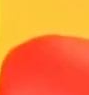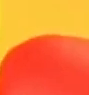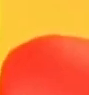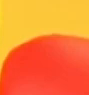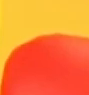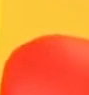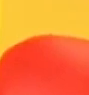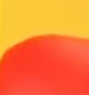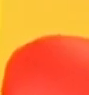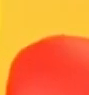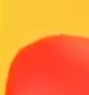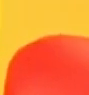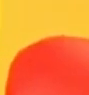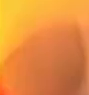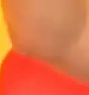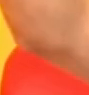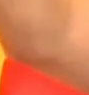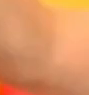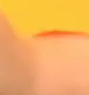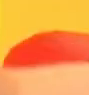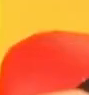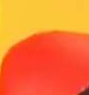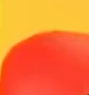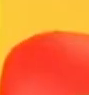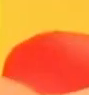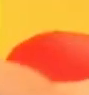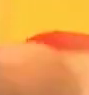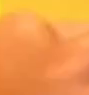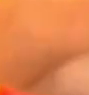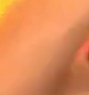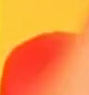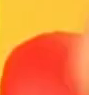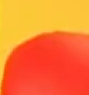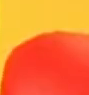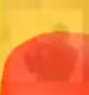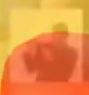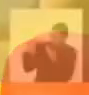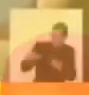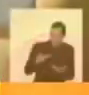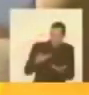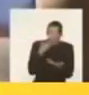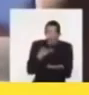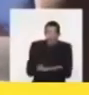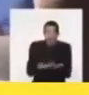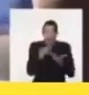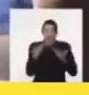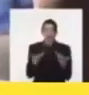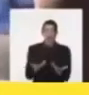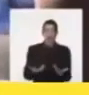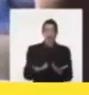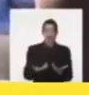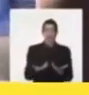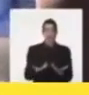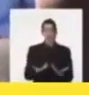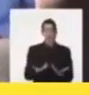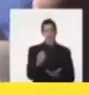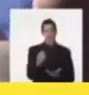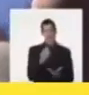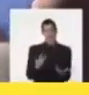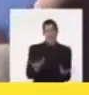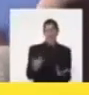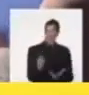total. No se dan cuenta. Cuando yo veo esto, es cuando yo digo, los opositores dentro de